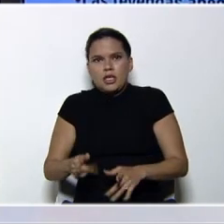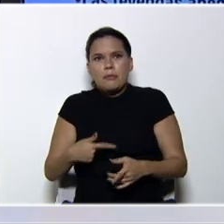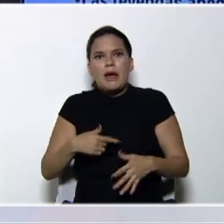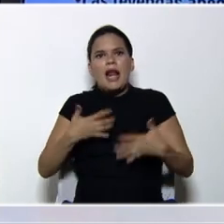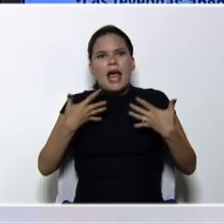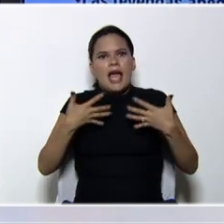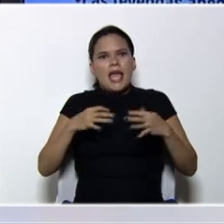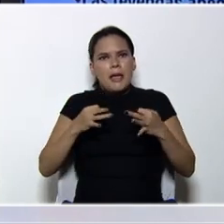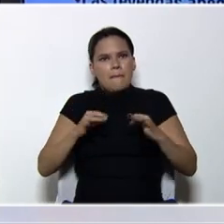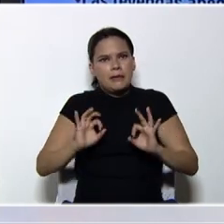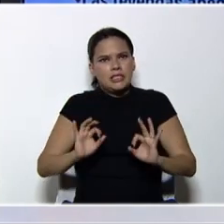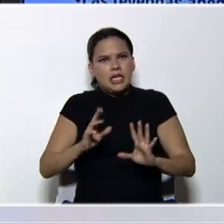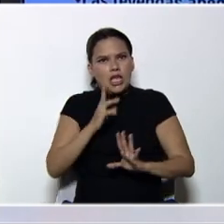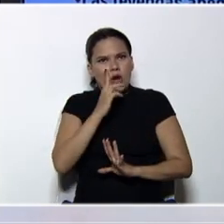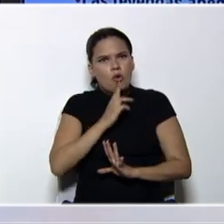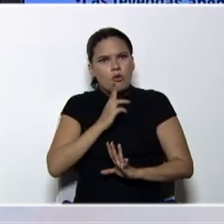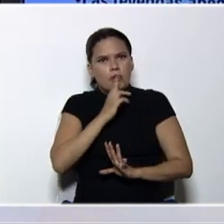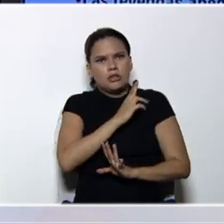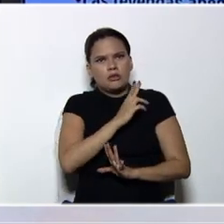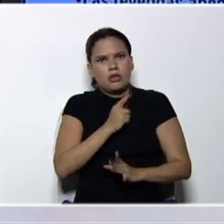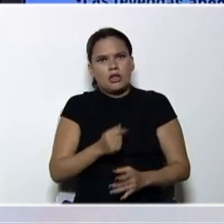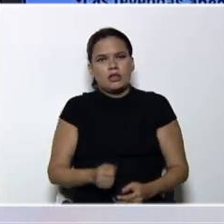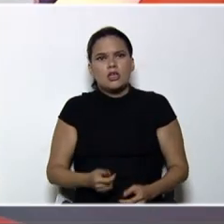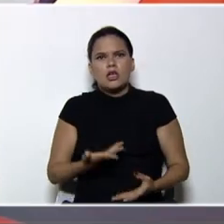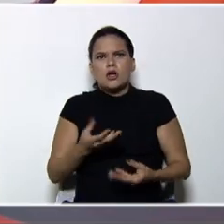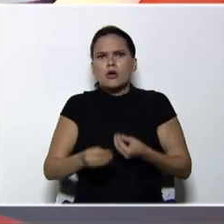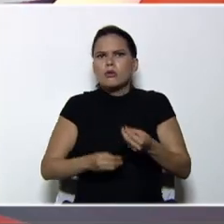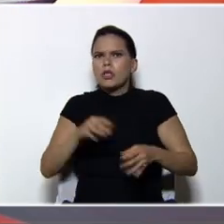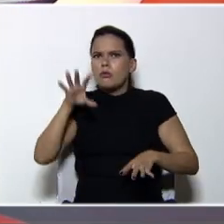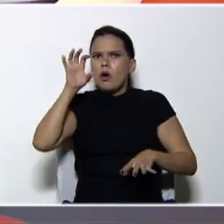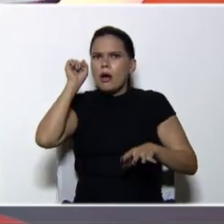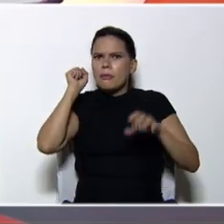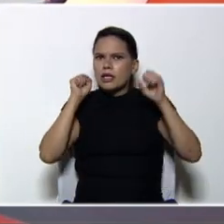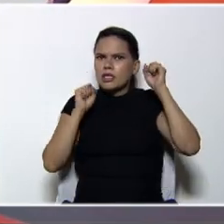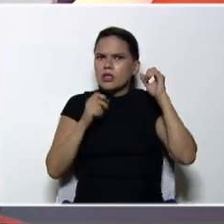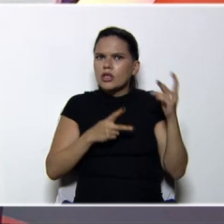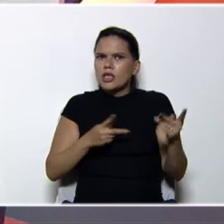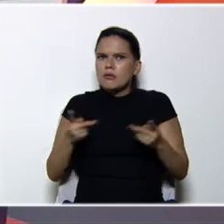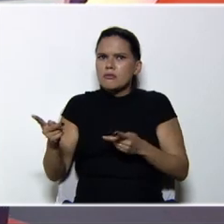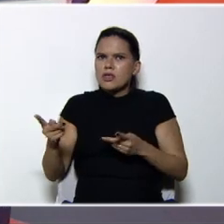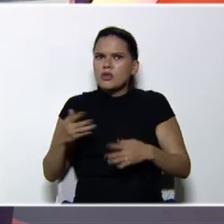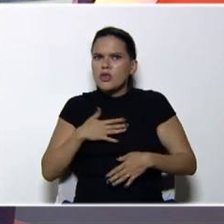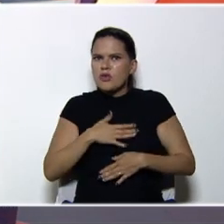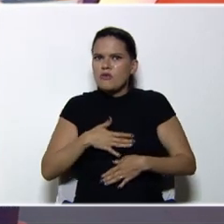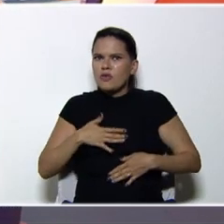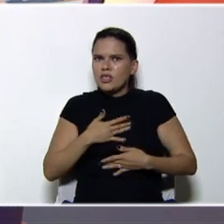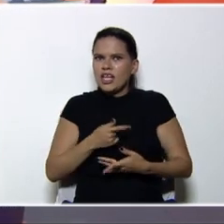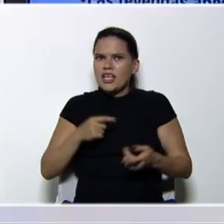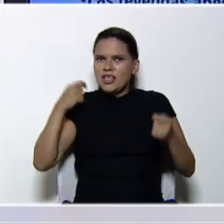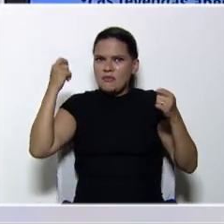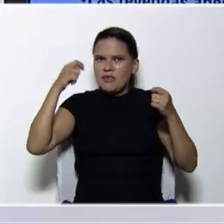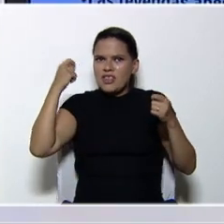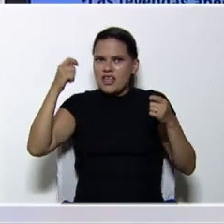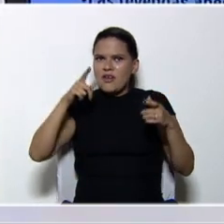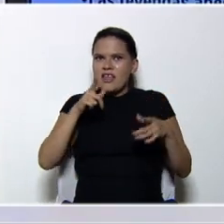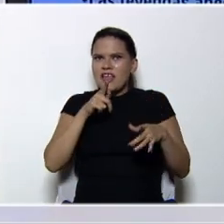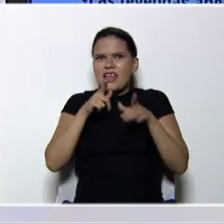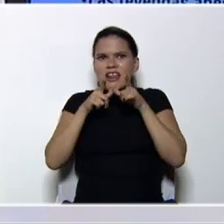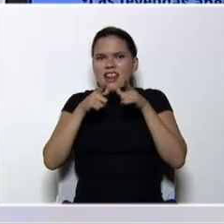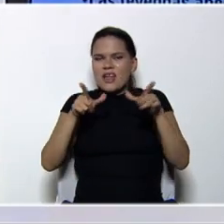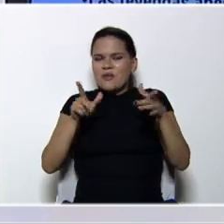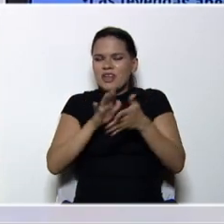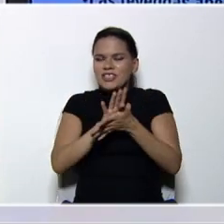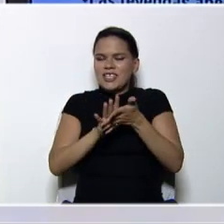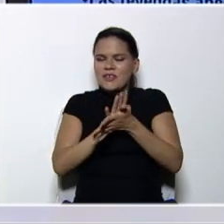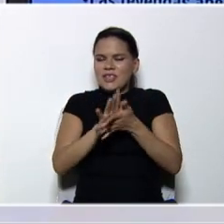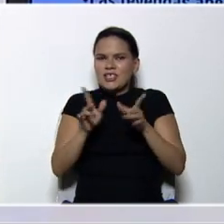especialidad ocupacional como tal. Y como estamos aprendiendo, Elsie, te invito a disfrutar ahora del video de lengua de señas venezolana con las